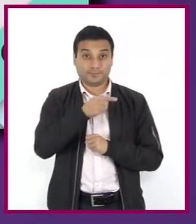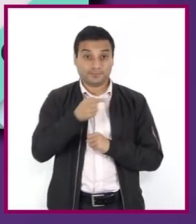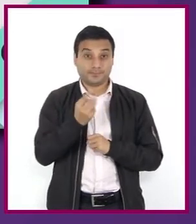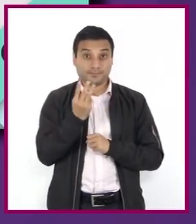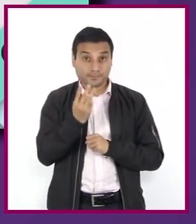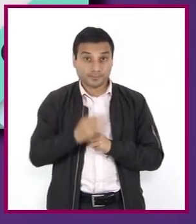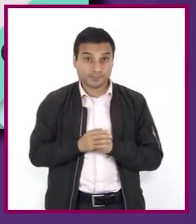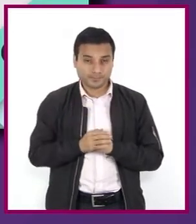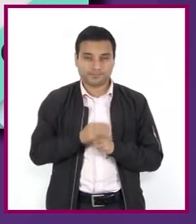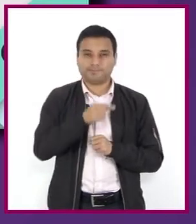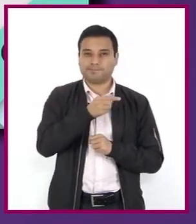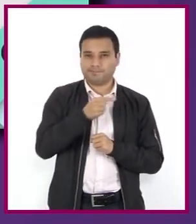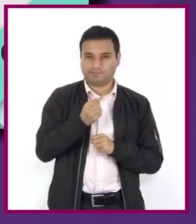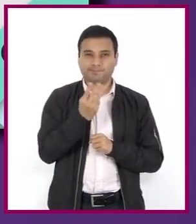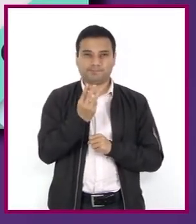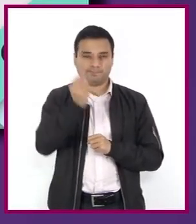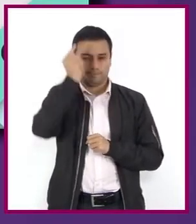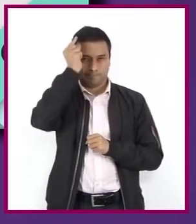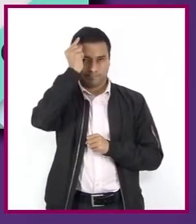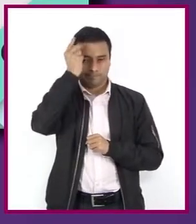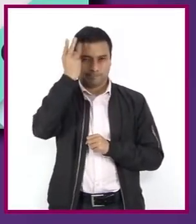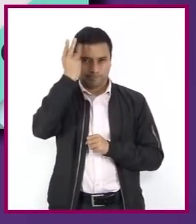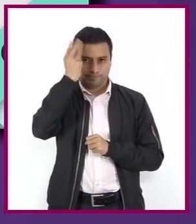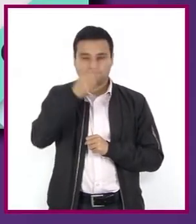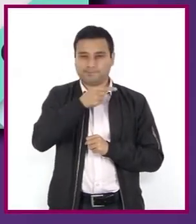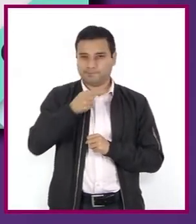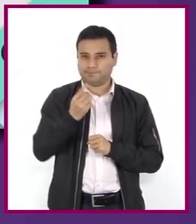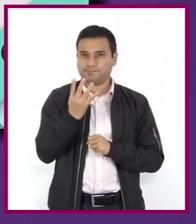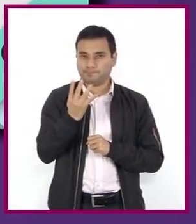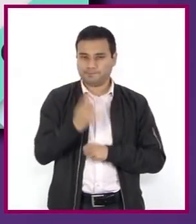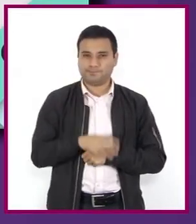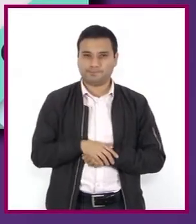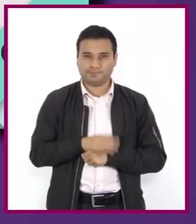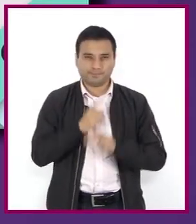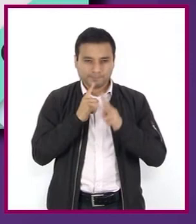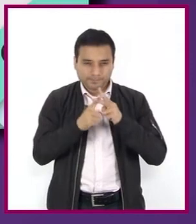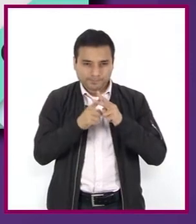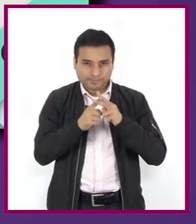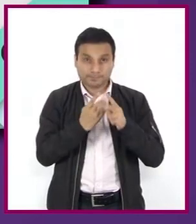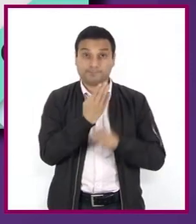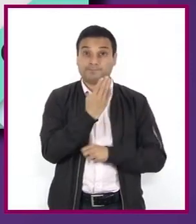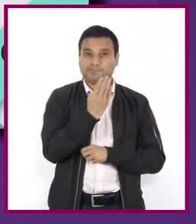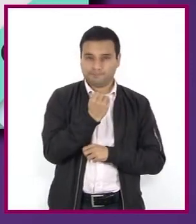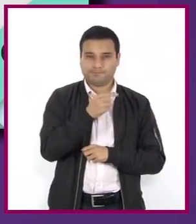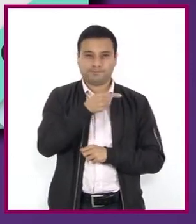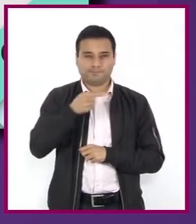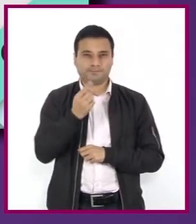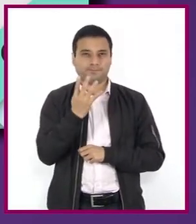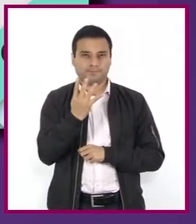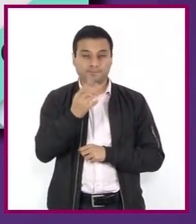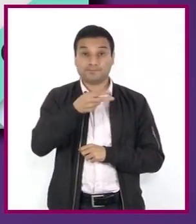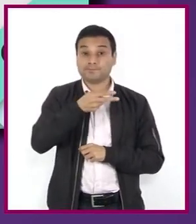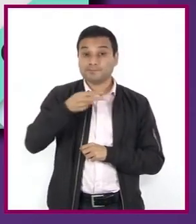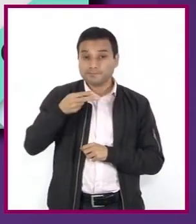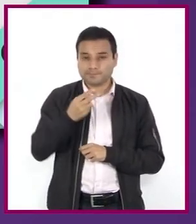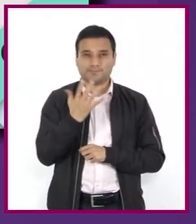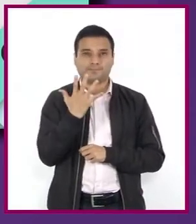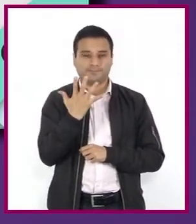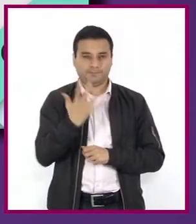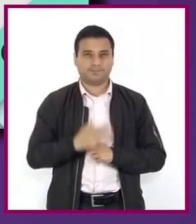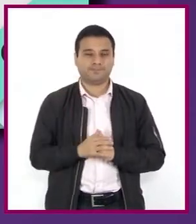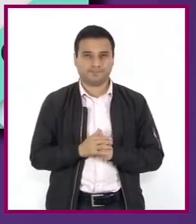sustituimos 3 negativo al cuadrado menos 4, que es igual a 9 menos 4. Obtenemos al final